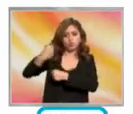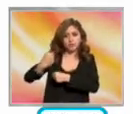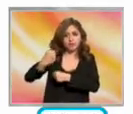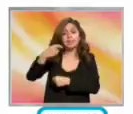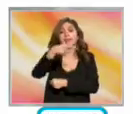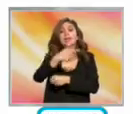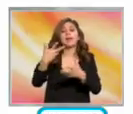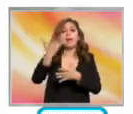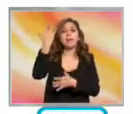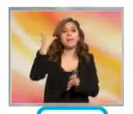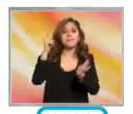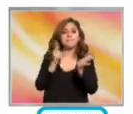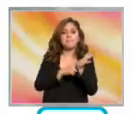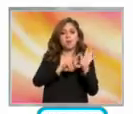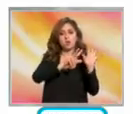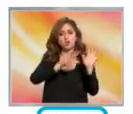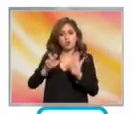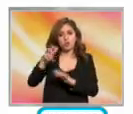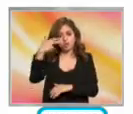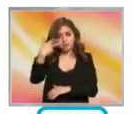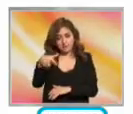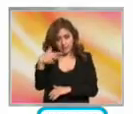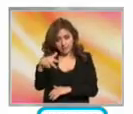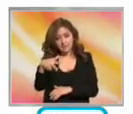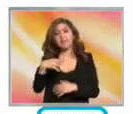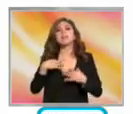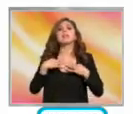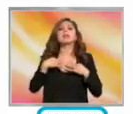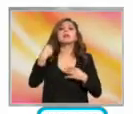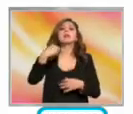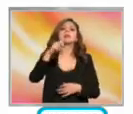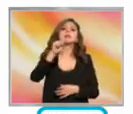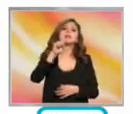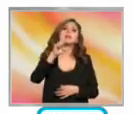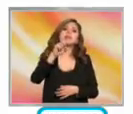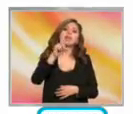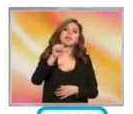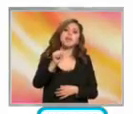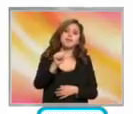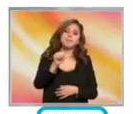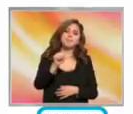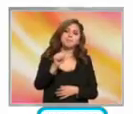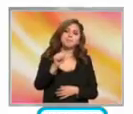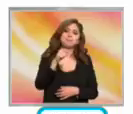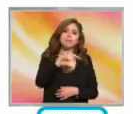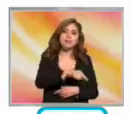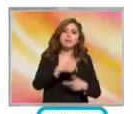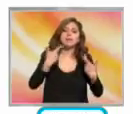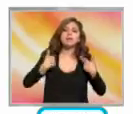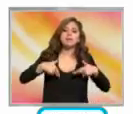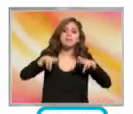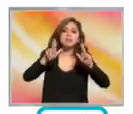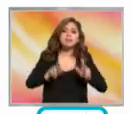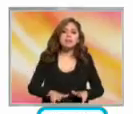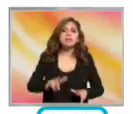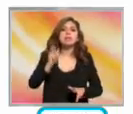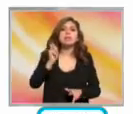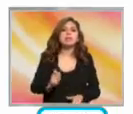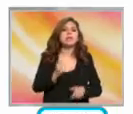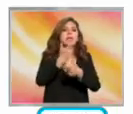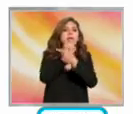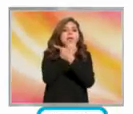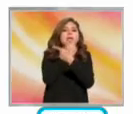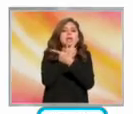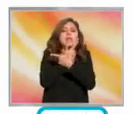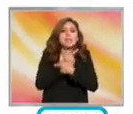hace en 1813, Sí. se hace en seda y esta va a representar ¿Sí? la libertad con los